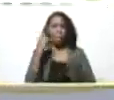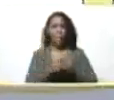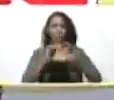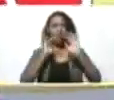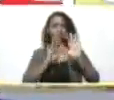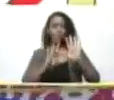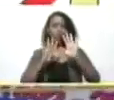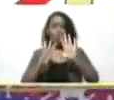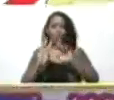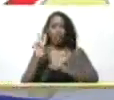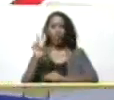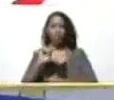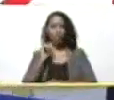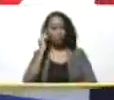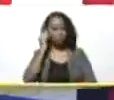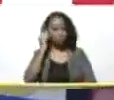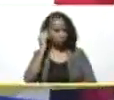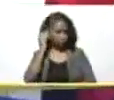1992